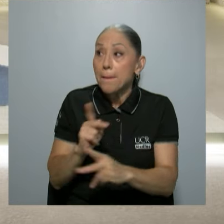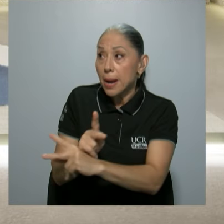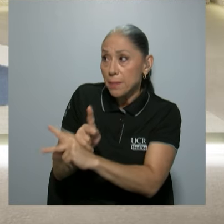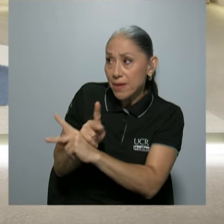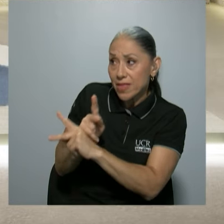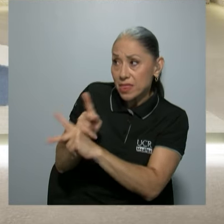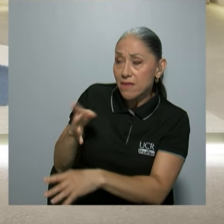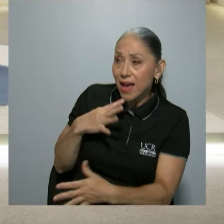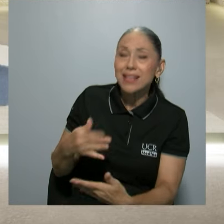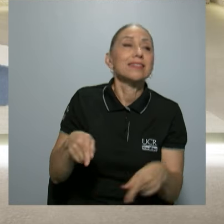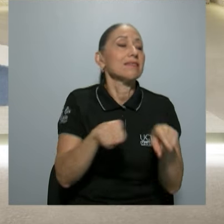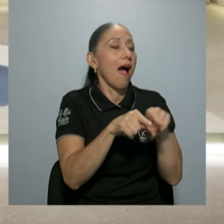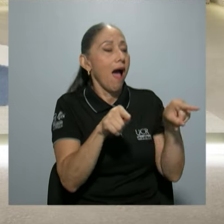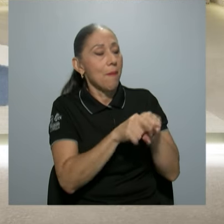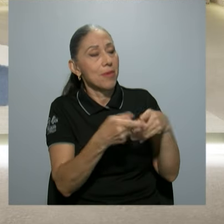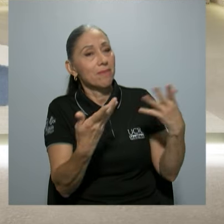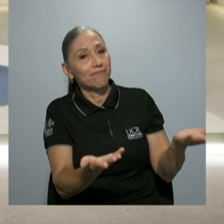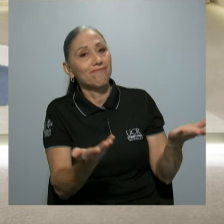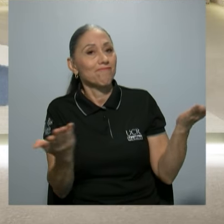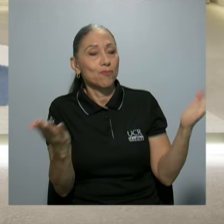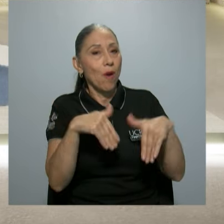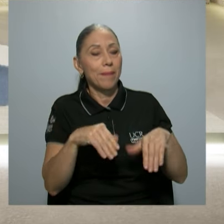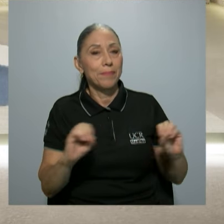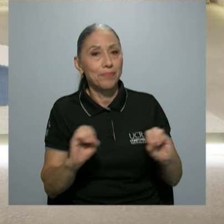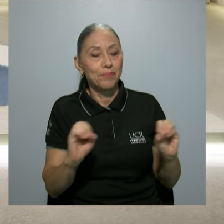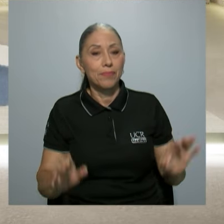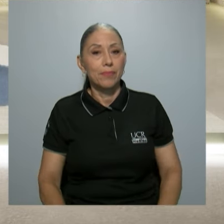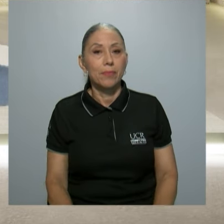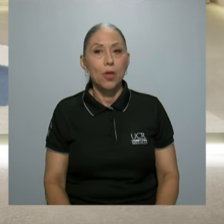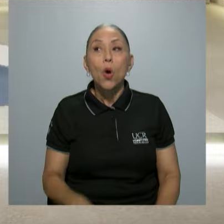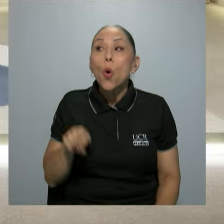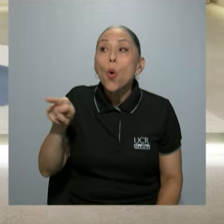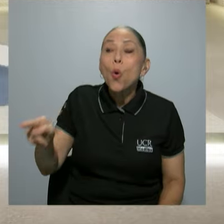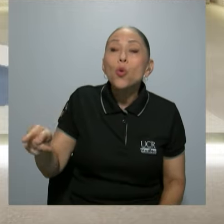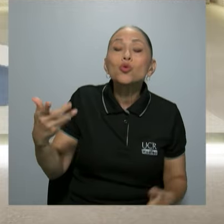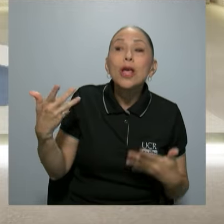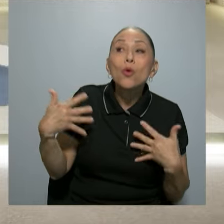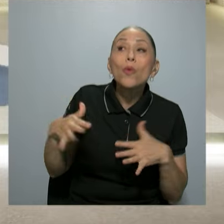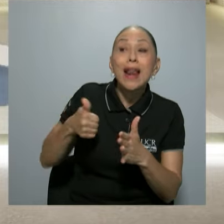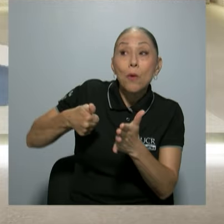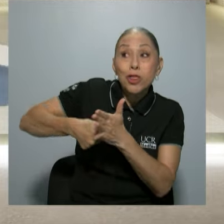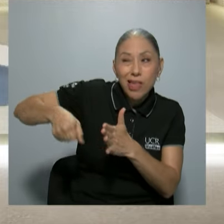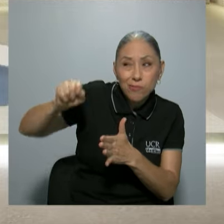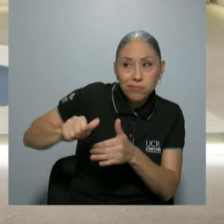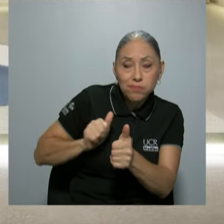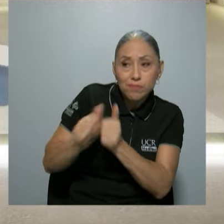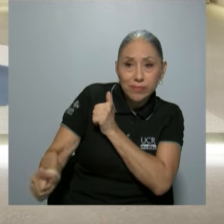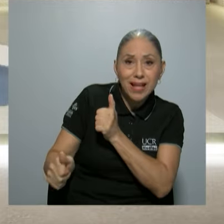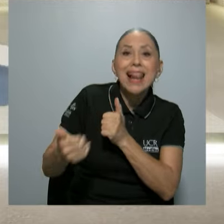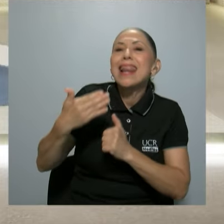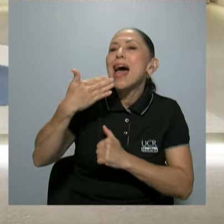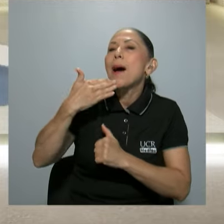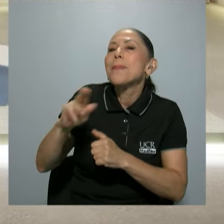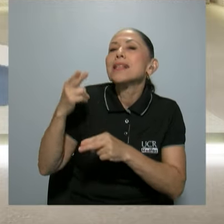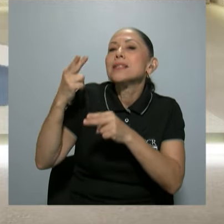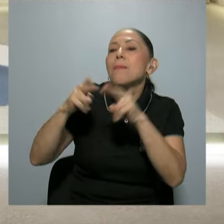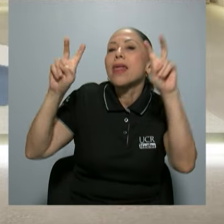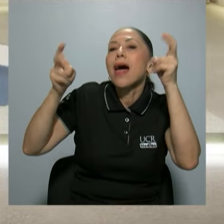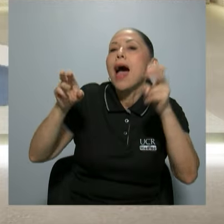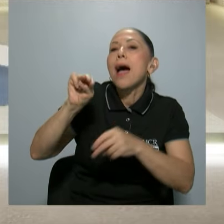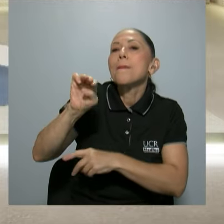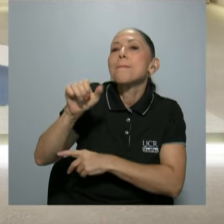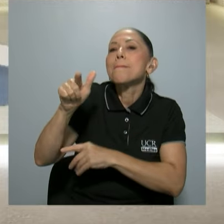usted. También la parte preventiva, no ha habido política. ¿Usted hubiera votado el proyecto de la mal llamada megacárcel? Se enoja el ministro de Justicia cuando le